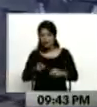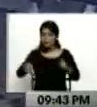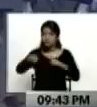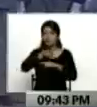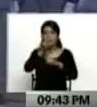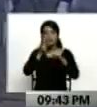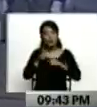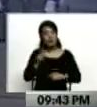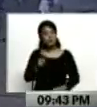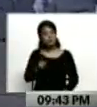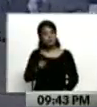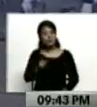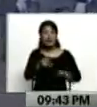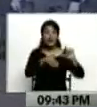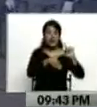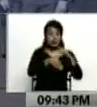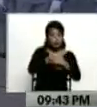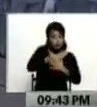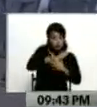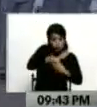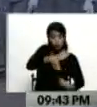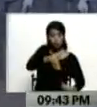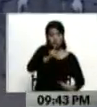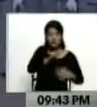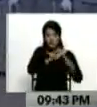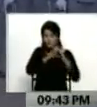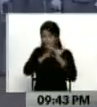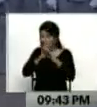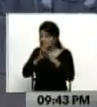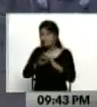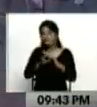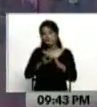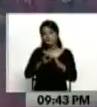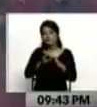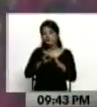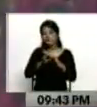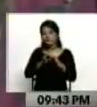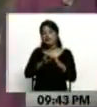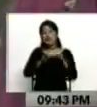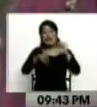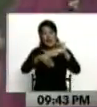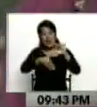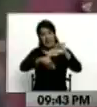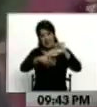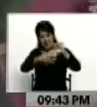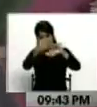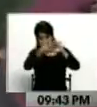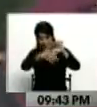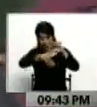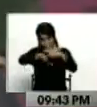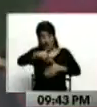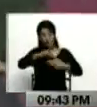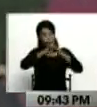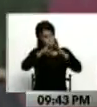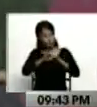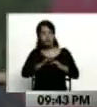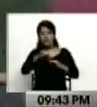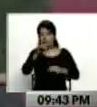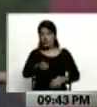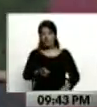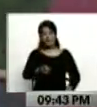en Venezuela Unidos en América del Sur unasur Unidos en América